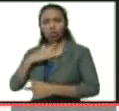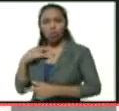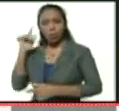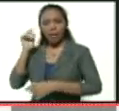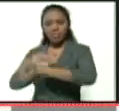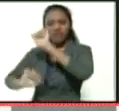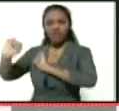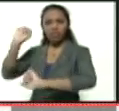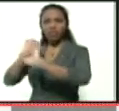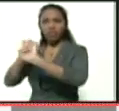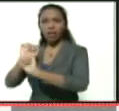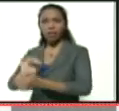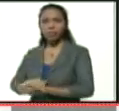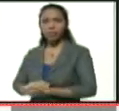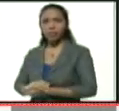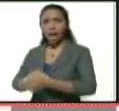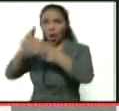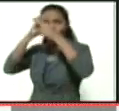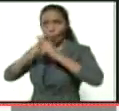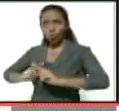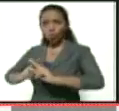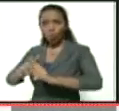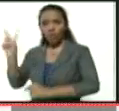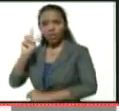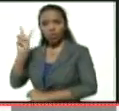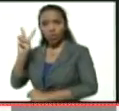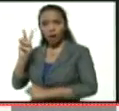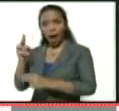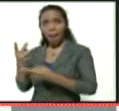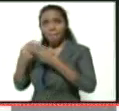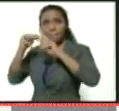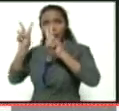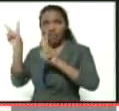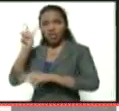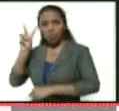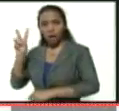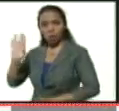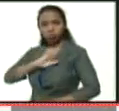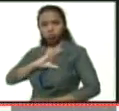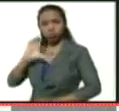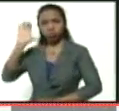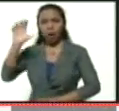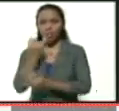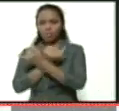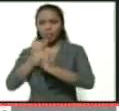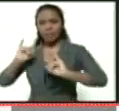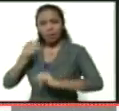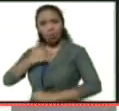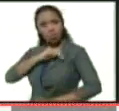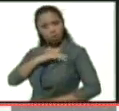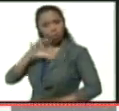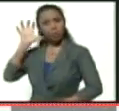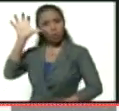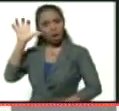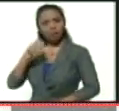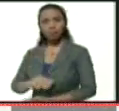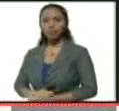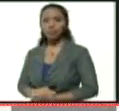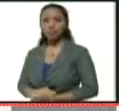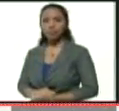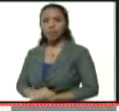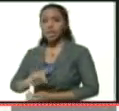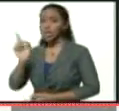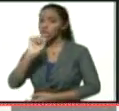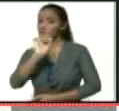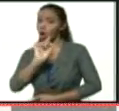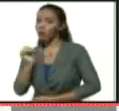defender el honor de Venezuela, la paz de Venezuela, la soberanía y la independencia de nuestro país. Y que no se